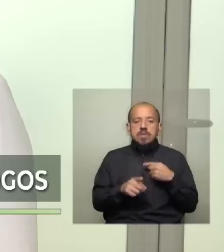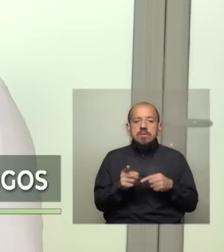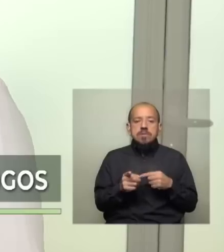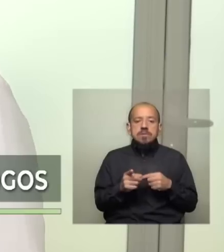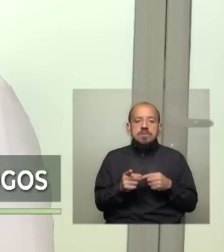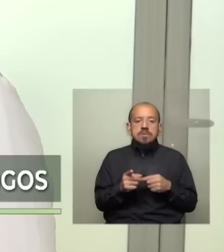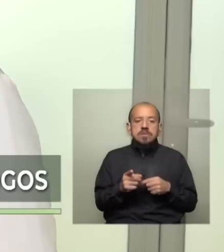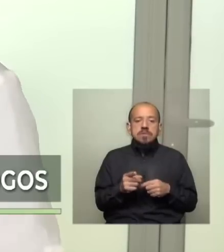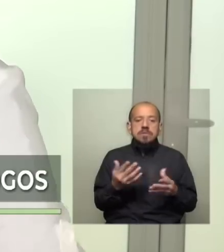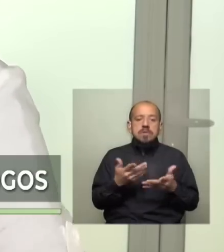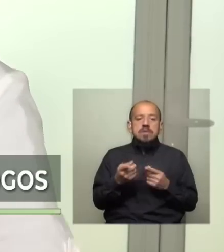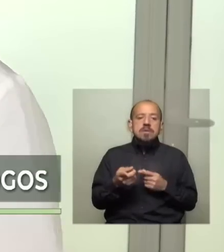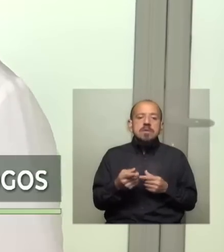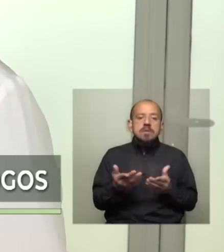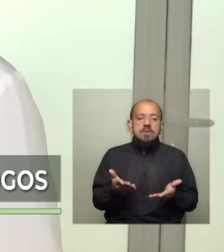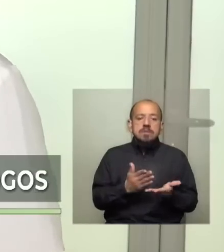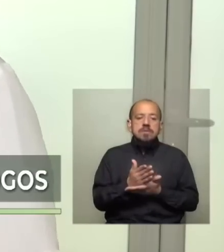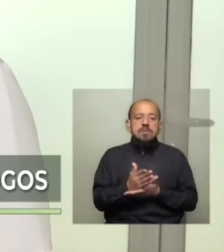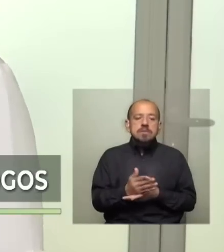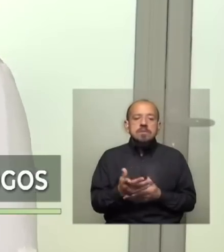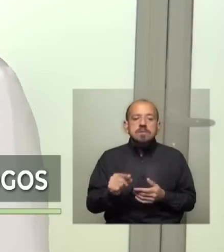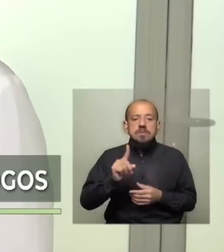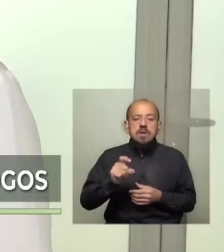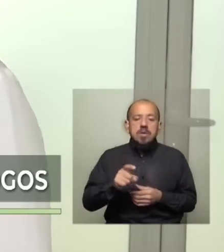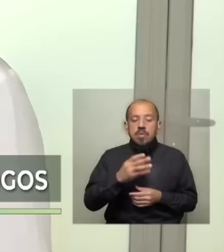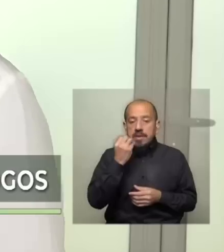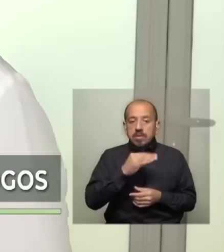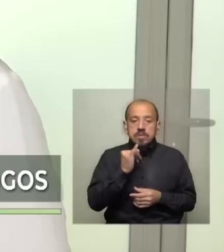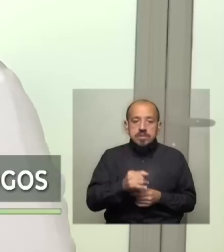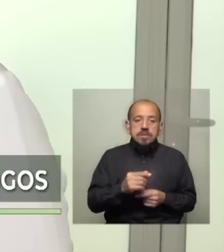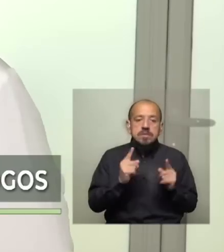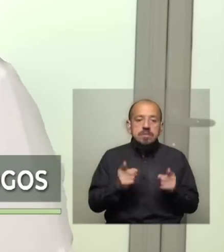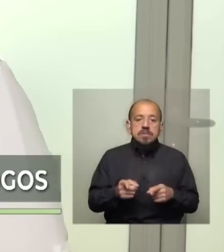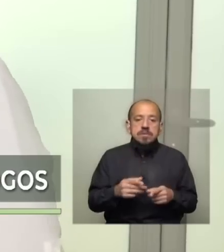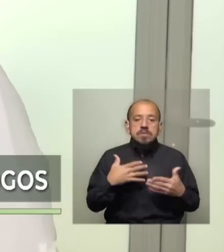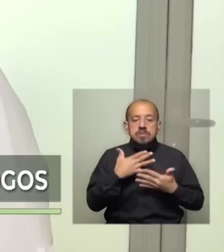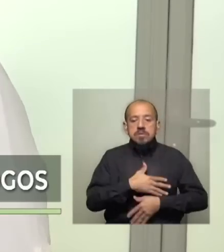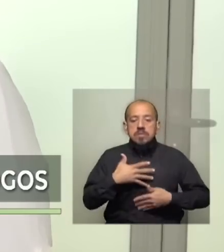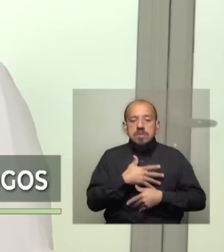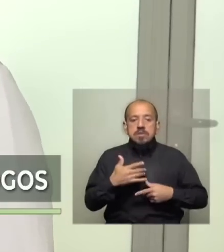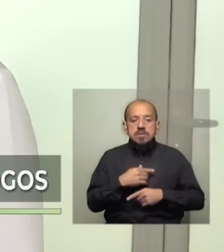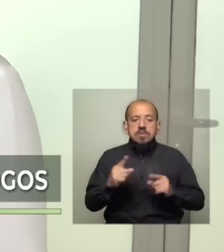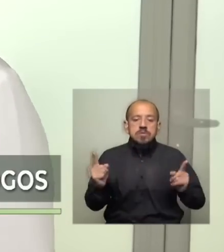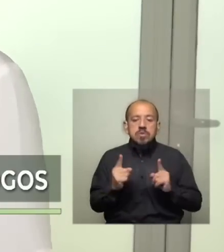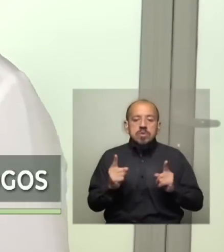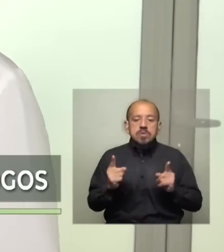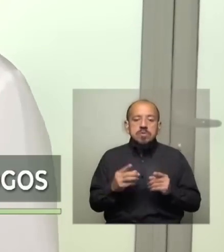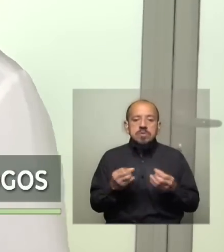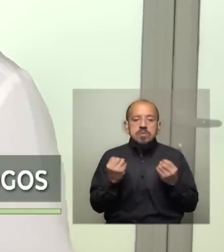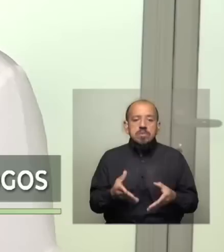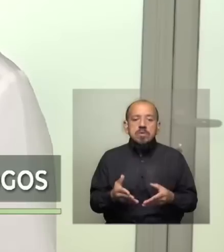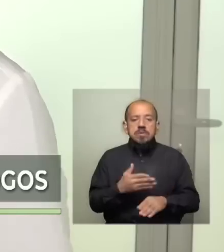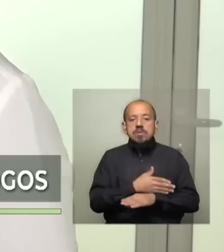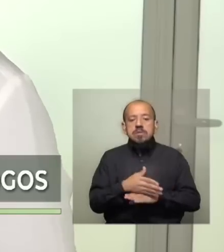recomendaciones que les voy a decir ahora son valen para siempre cuando el agua esté mejor también los baños conviene que sean cortos porque mucho rato